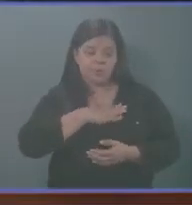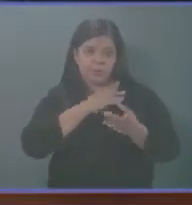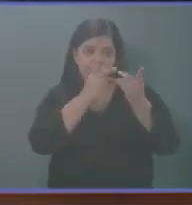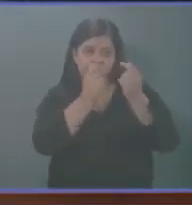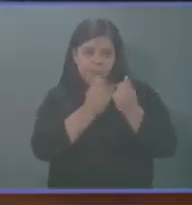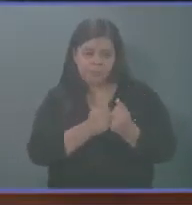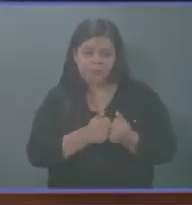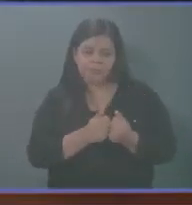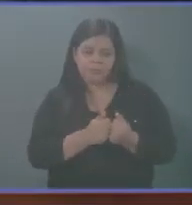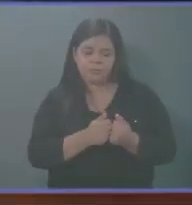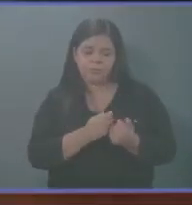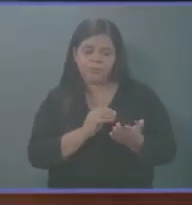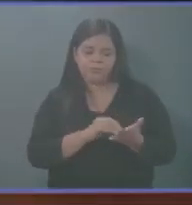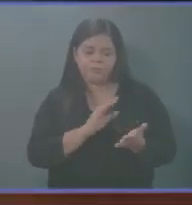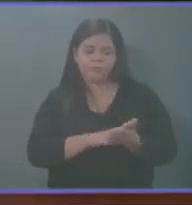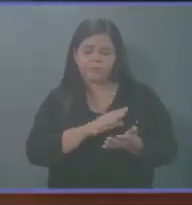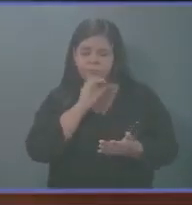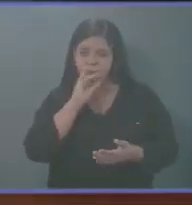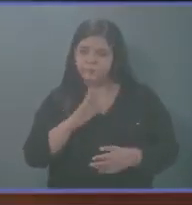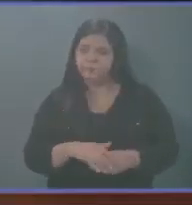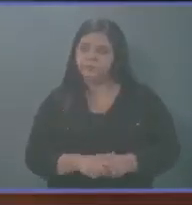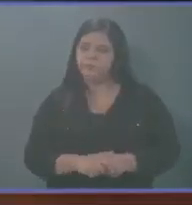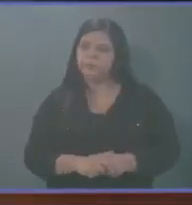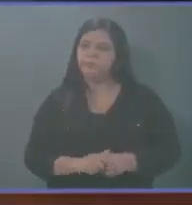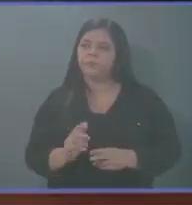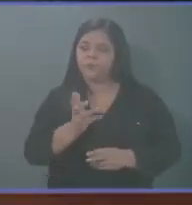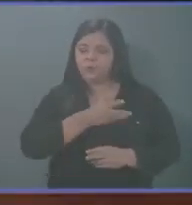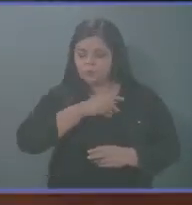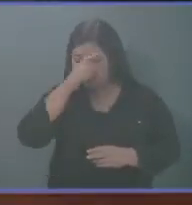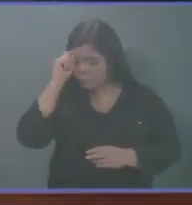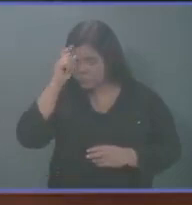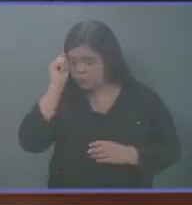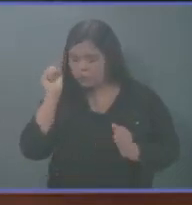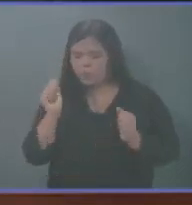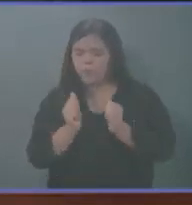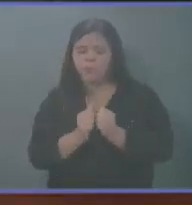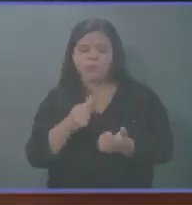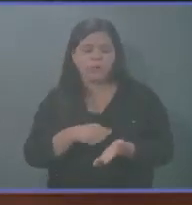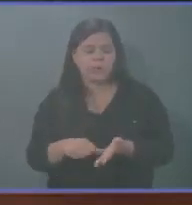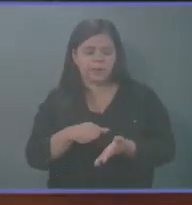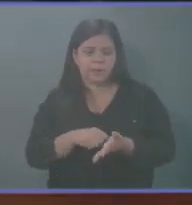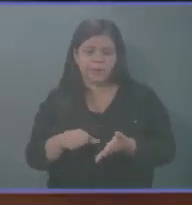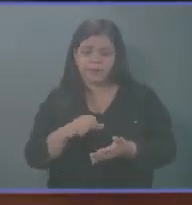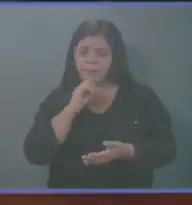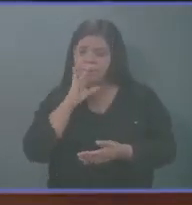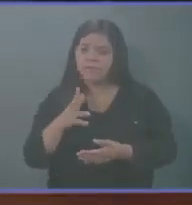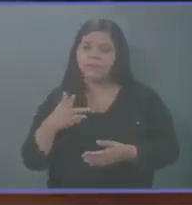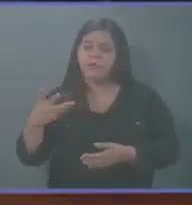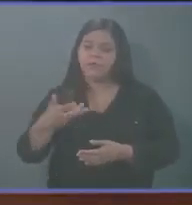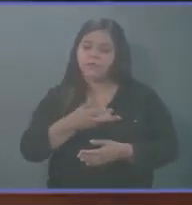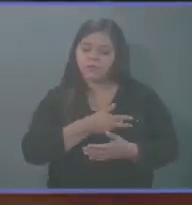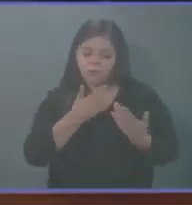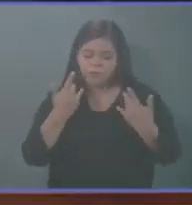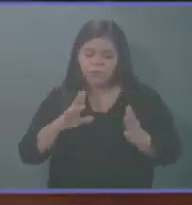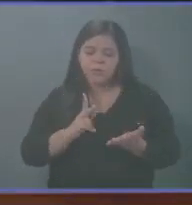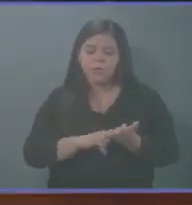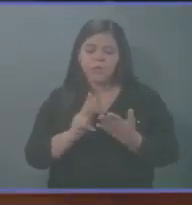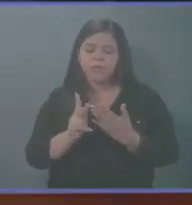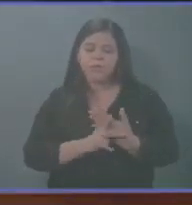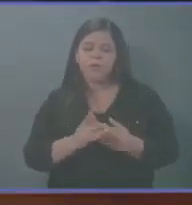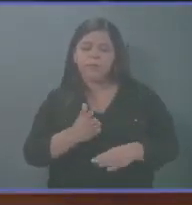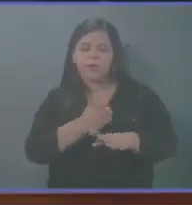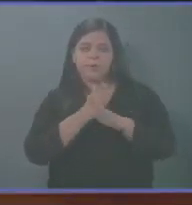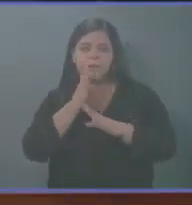dice en una parte, a trabajar con las alcaldías, Dice, nosotros tenemos un programa de